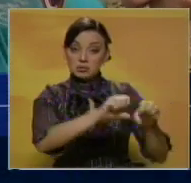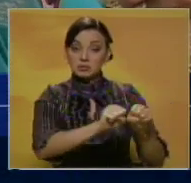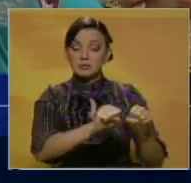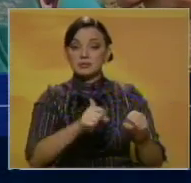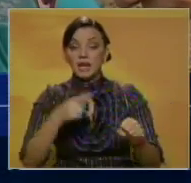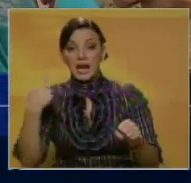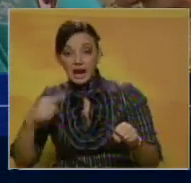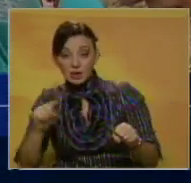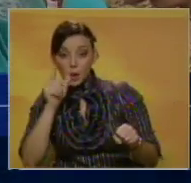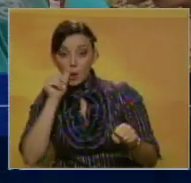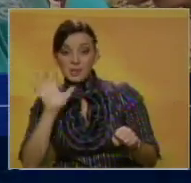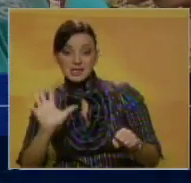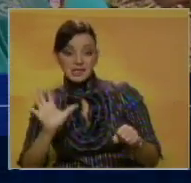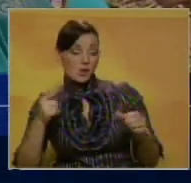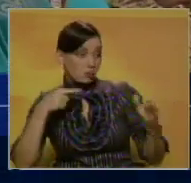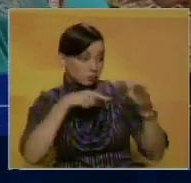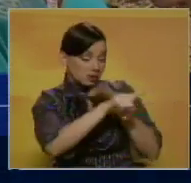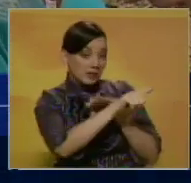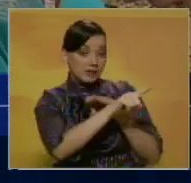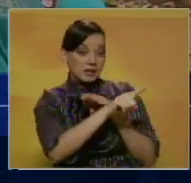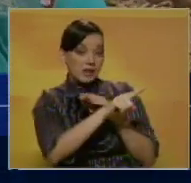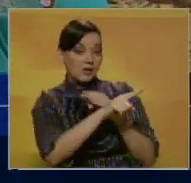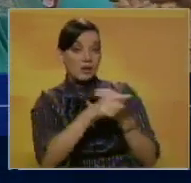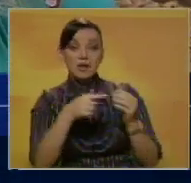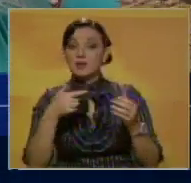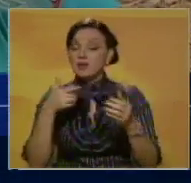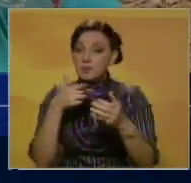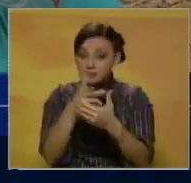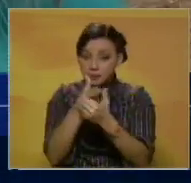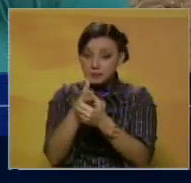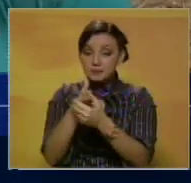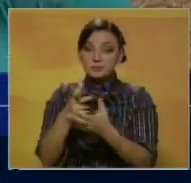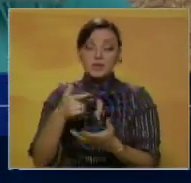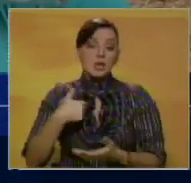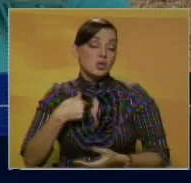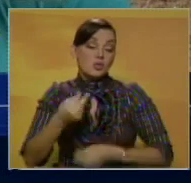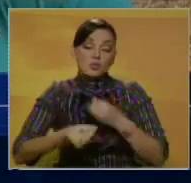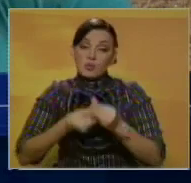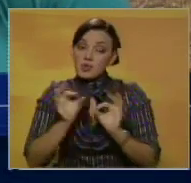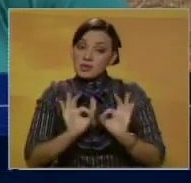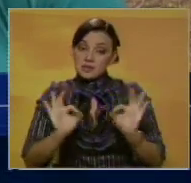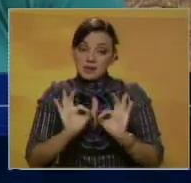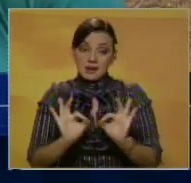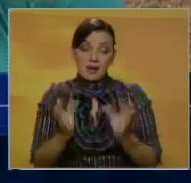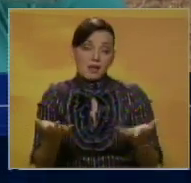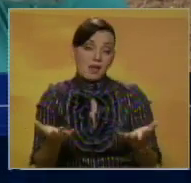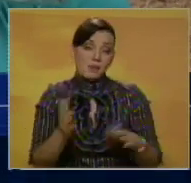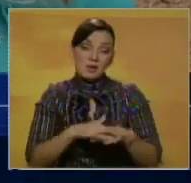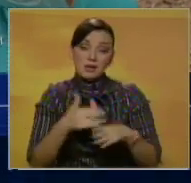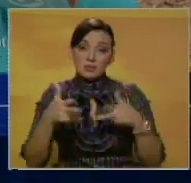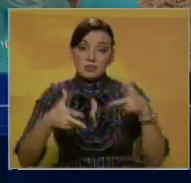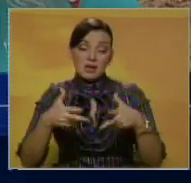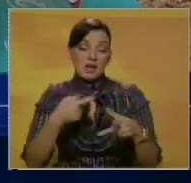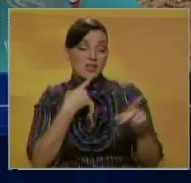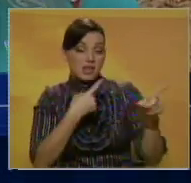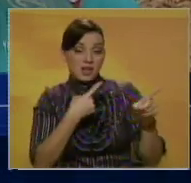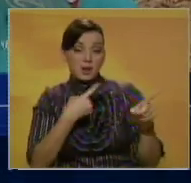y no se puede hacer nada porque como está el país, la inseguridad. Lo único que le dijeron fue